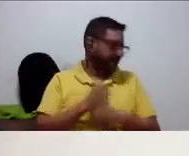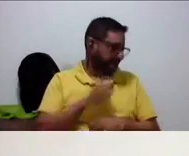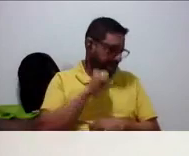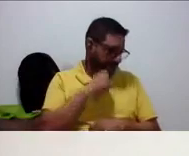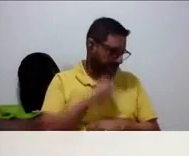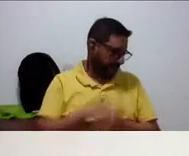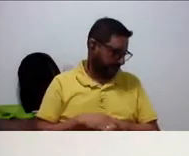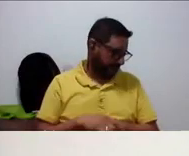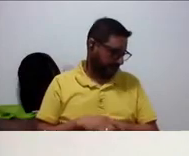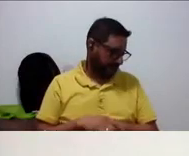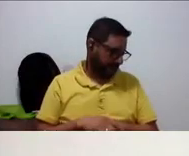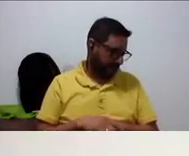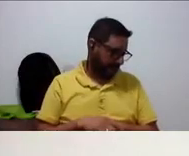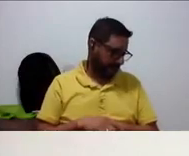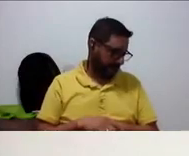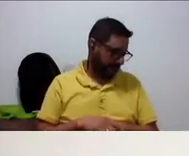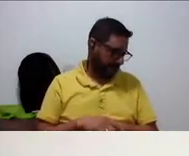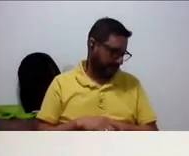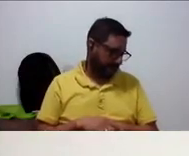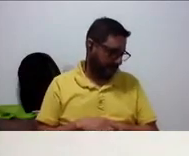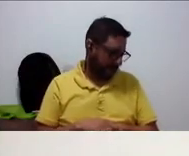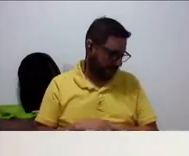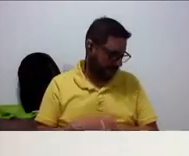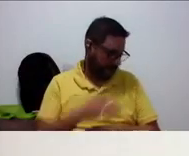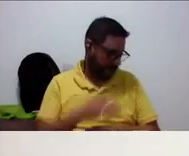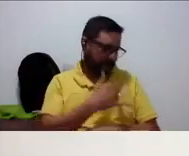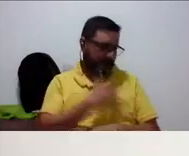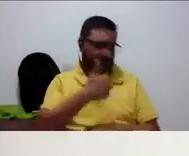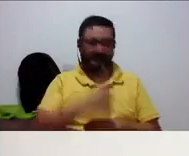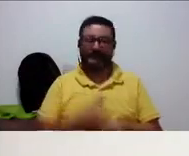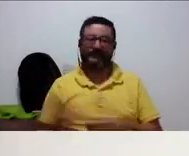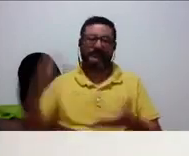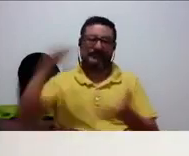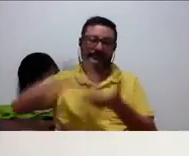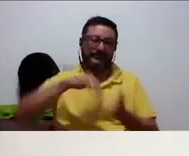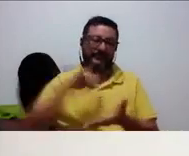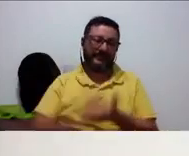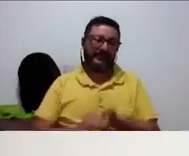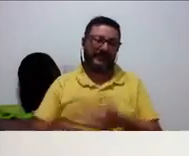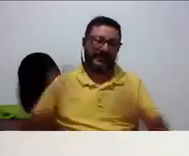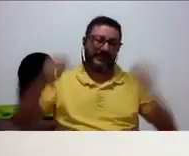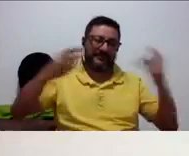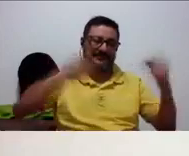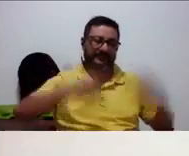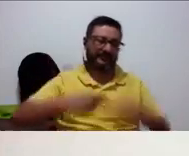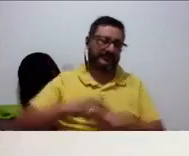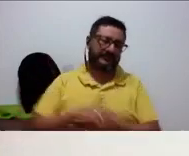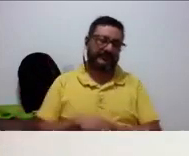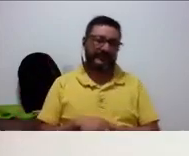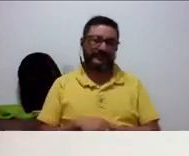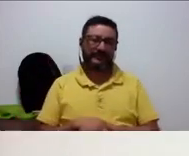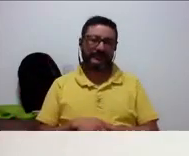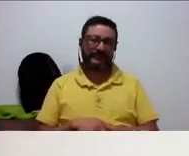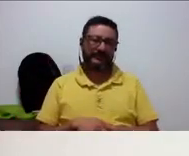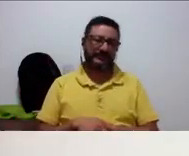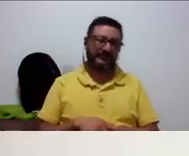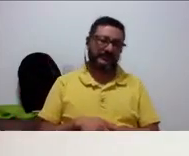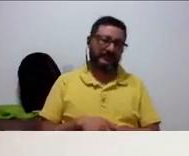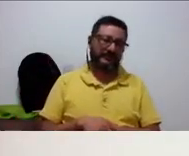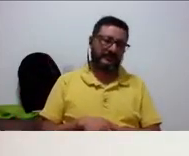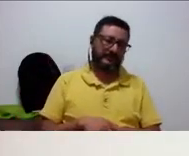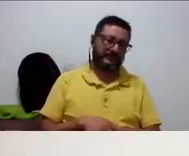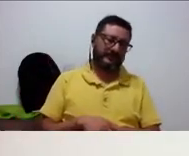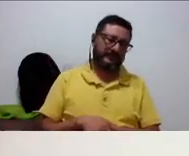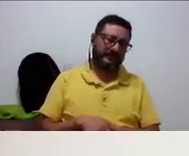adolorido. Pero no, se sintió muy bien volver a competir. Es que esas sensaciones son únicas, man. Yo las disfruto, la